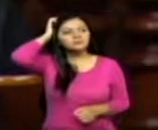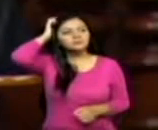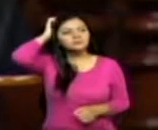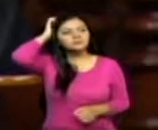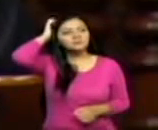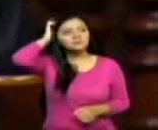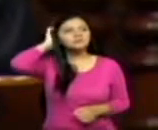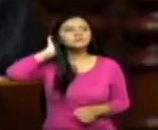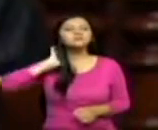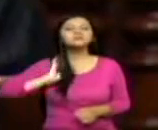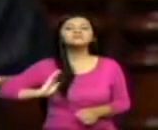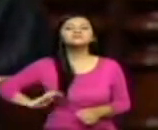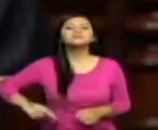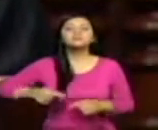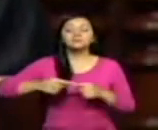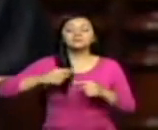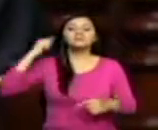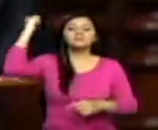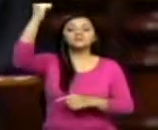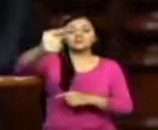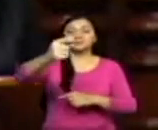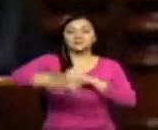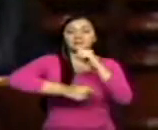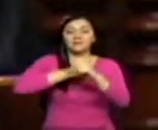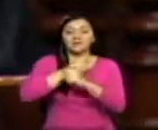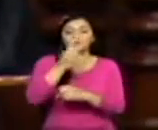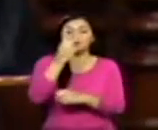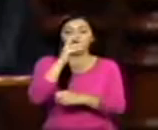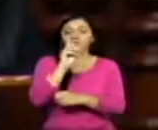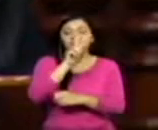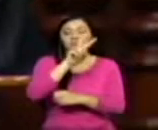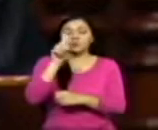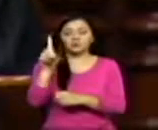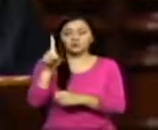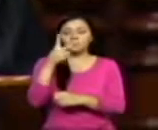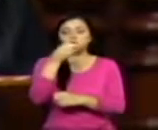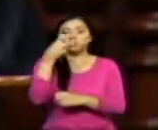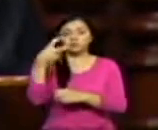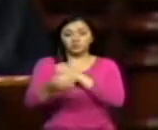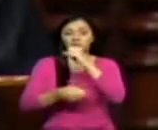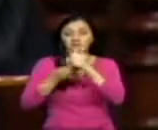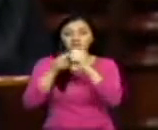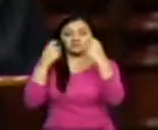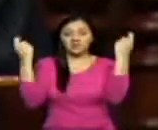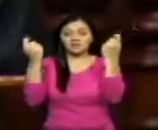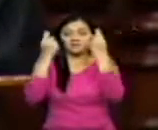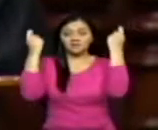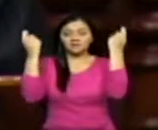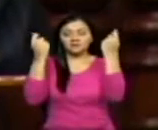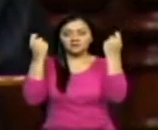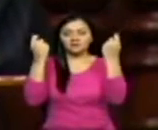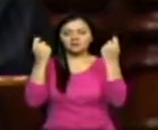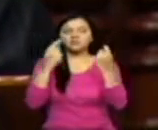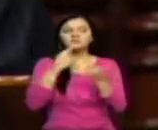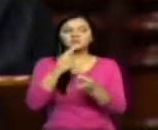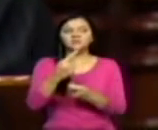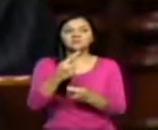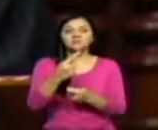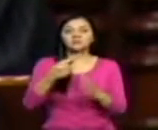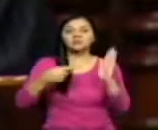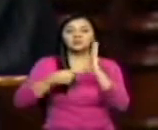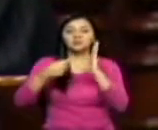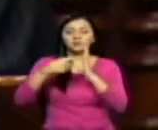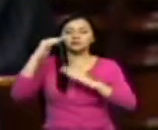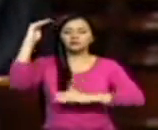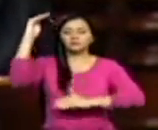En el año 2021, año del Bicentenario, pagaremos menos